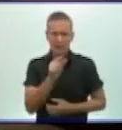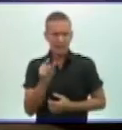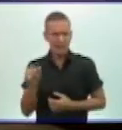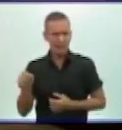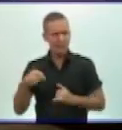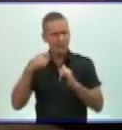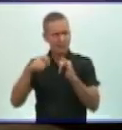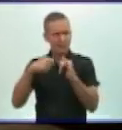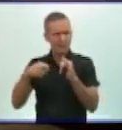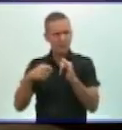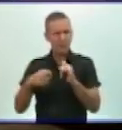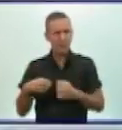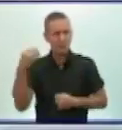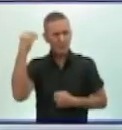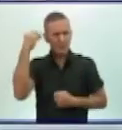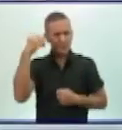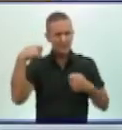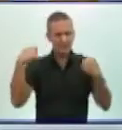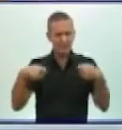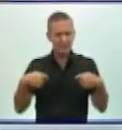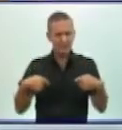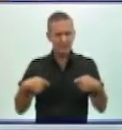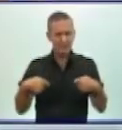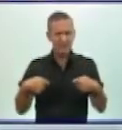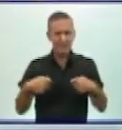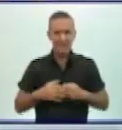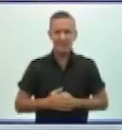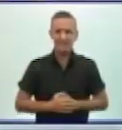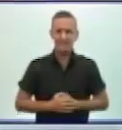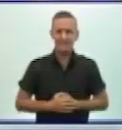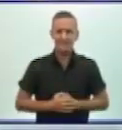sobre el sentido del deber en su vida.